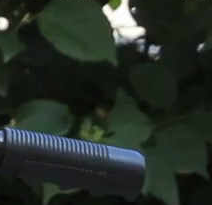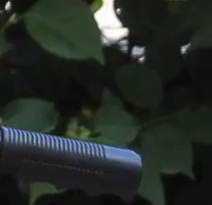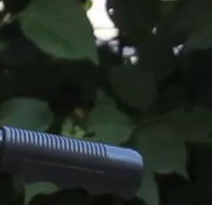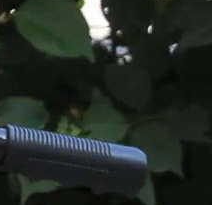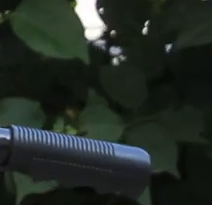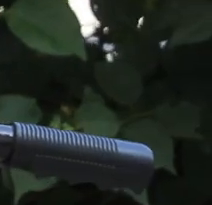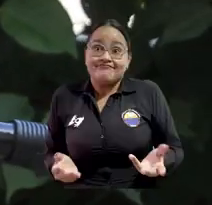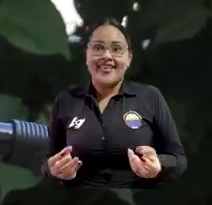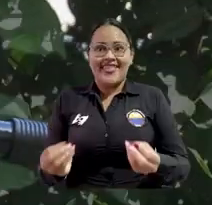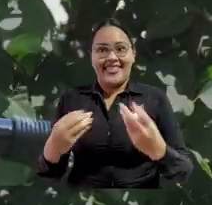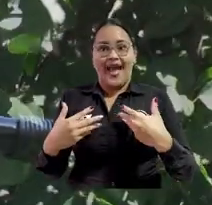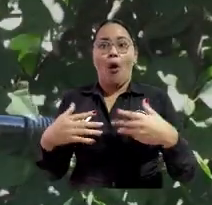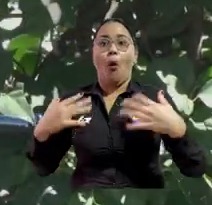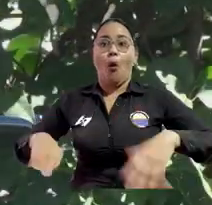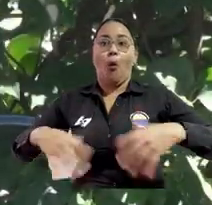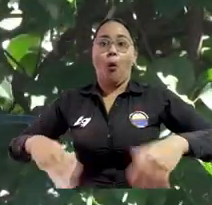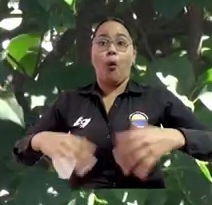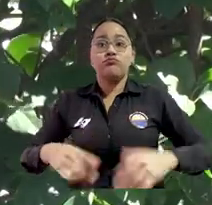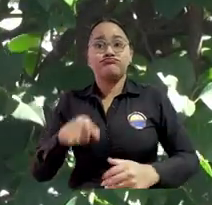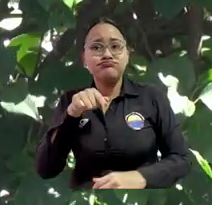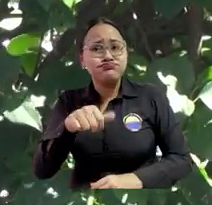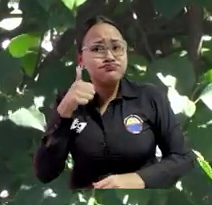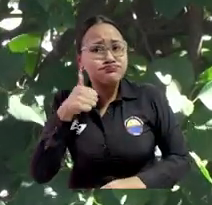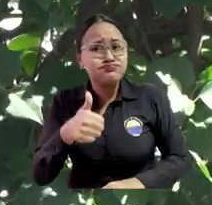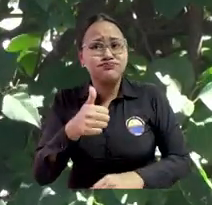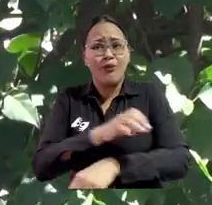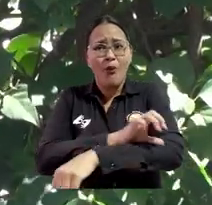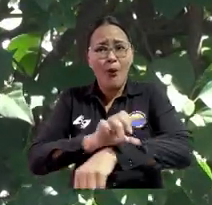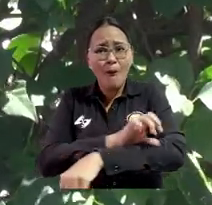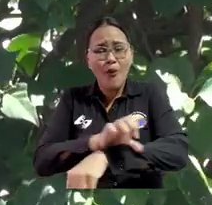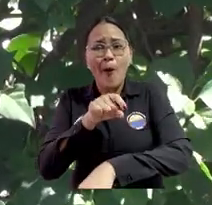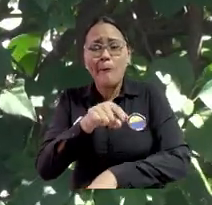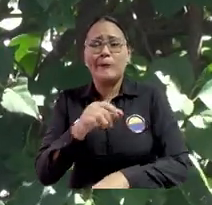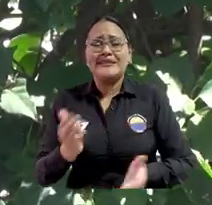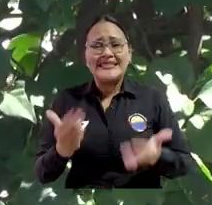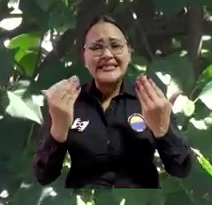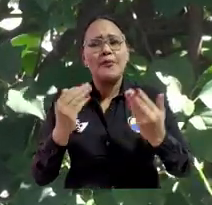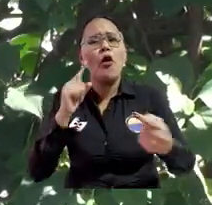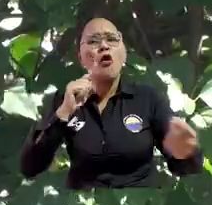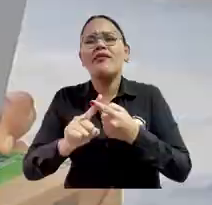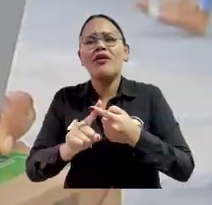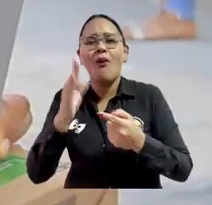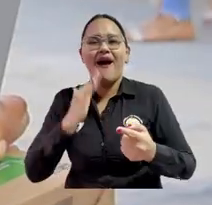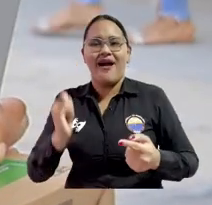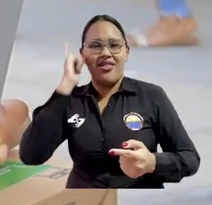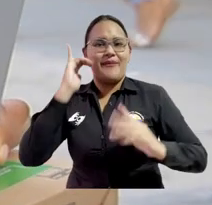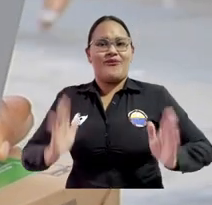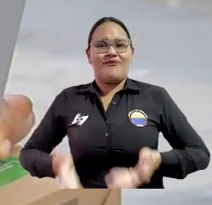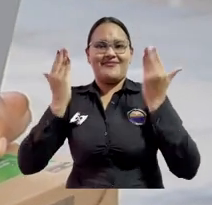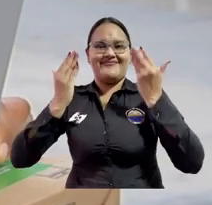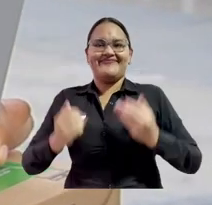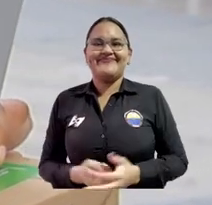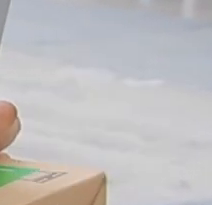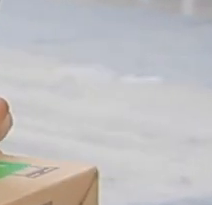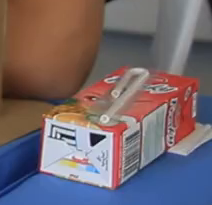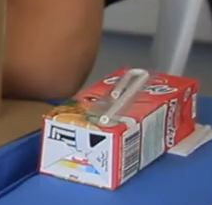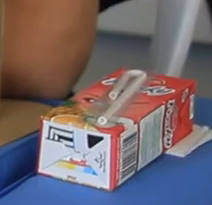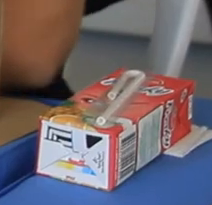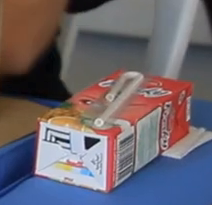Nos han brindado una herramienta más para nosotros poder mejorar en lo